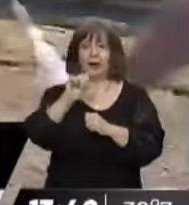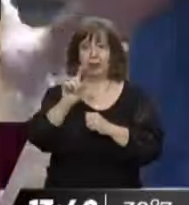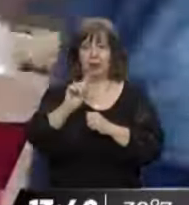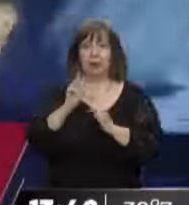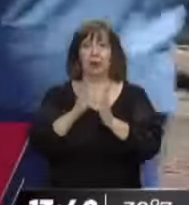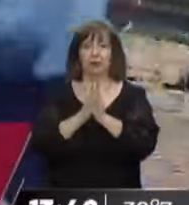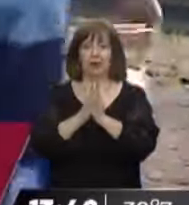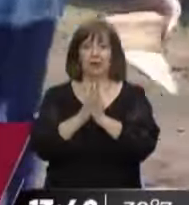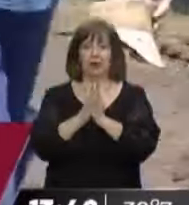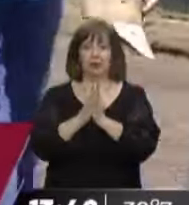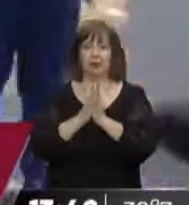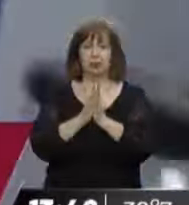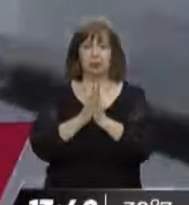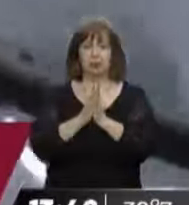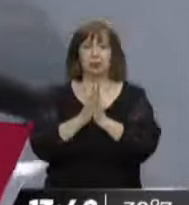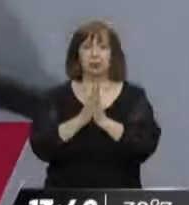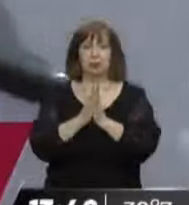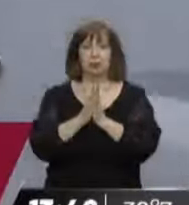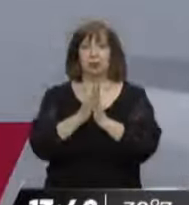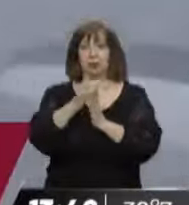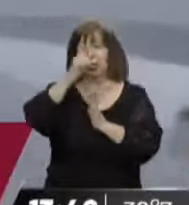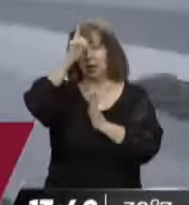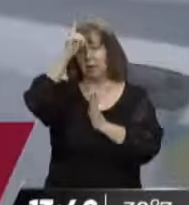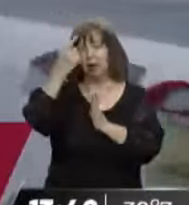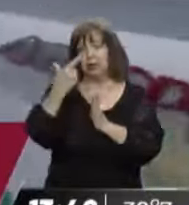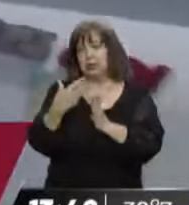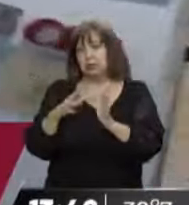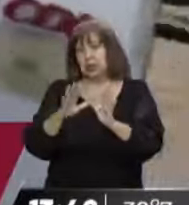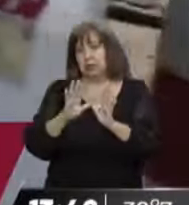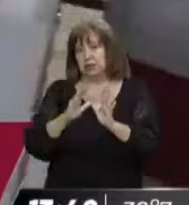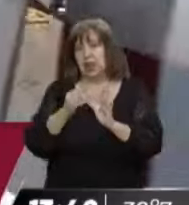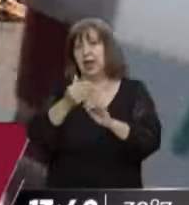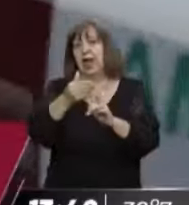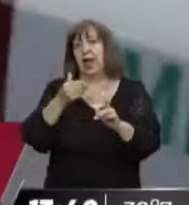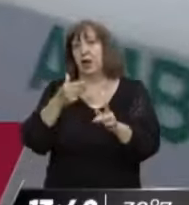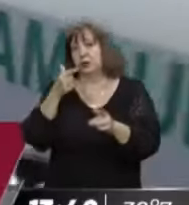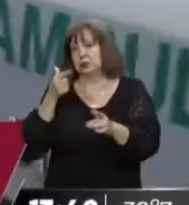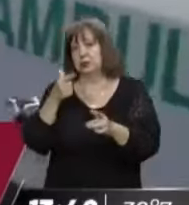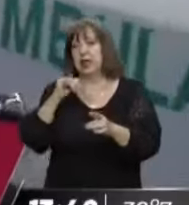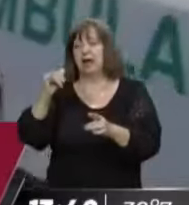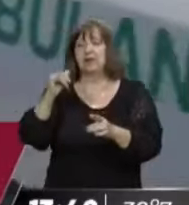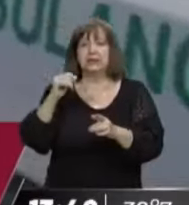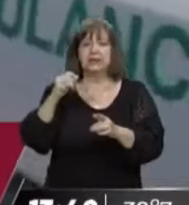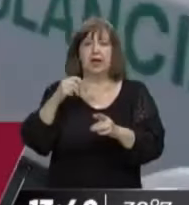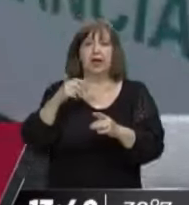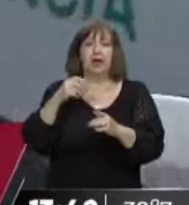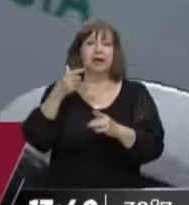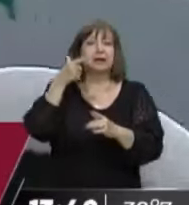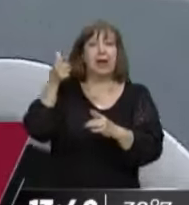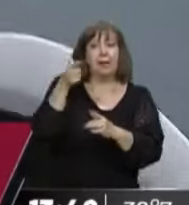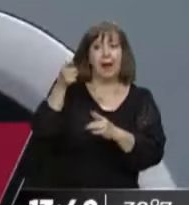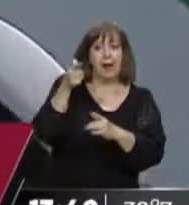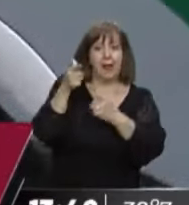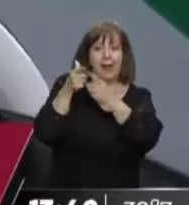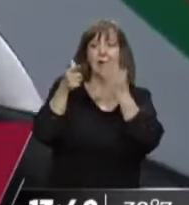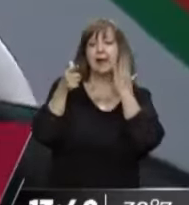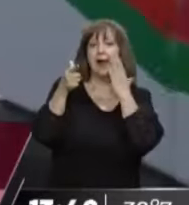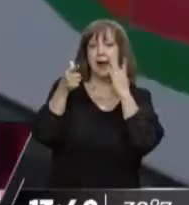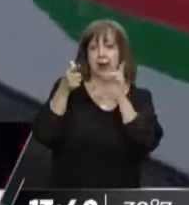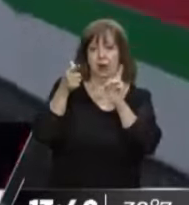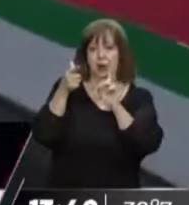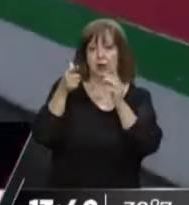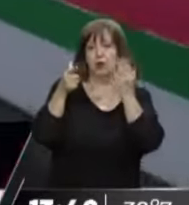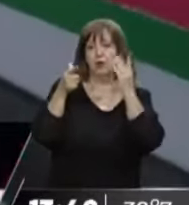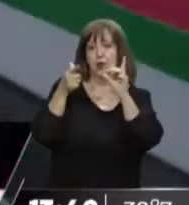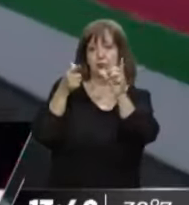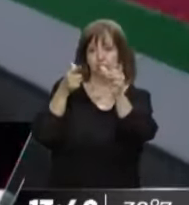Sin mostrar los rostros para que la policía también ahí pueda trabajar. Avísale a Gerardo y contame cómo está, contanos